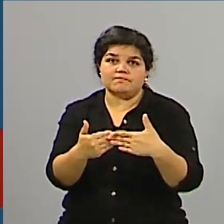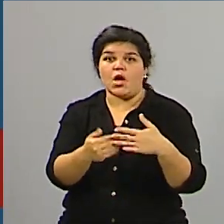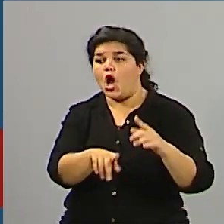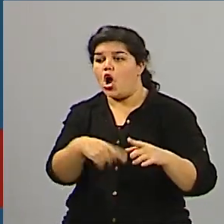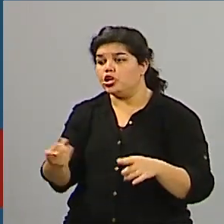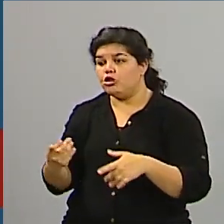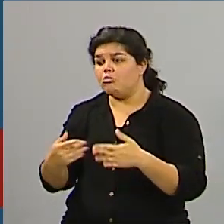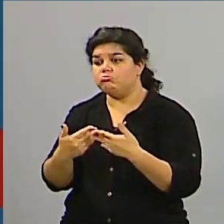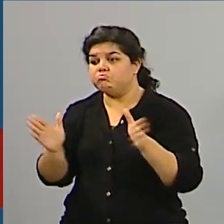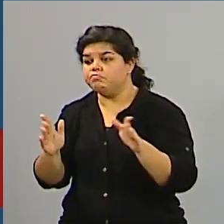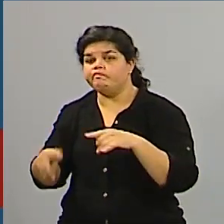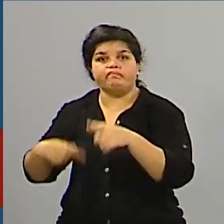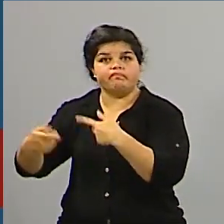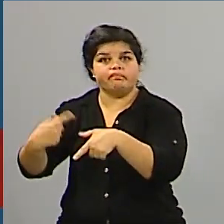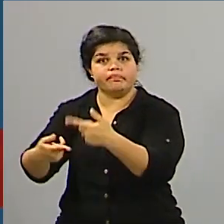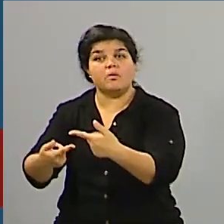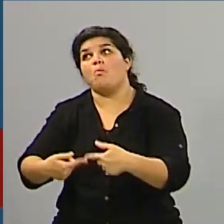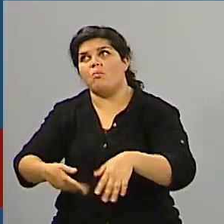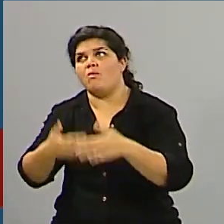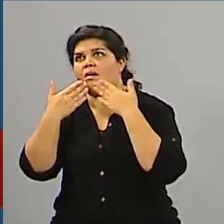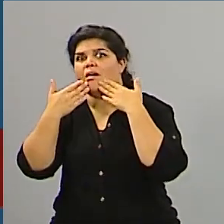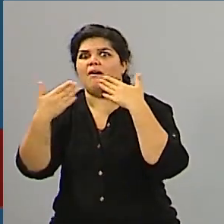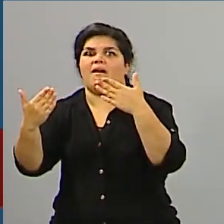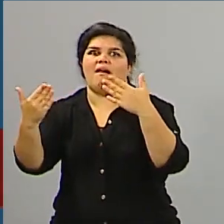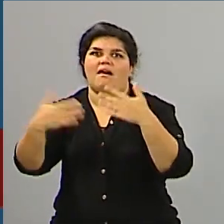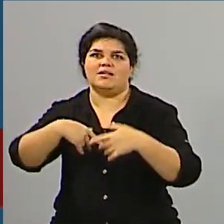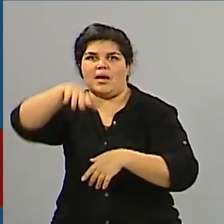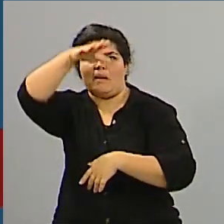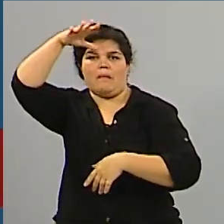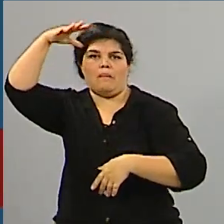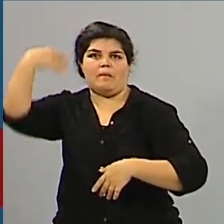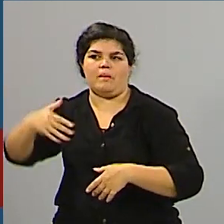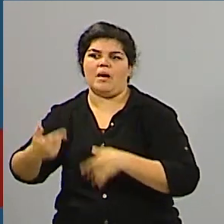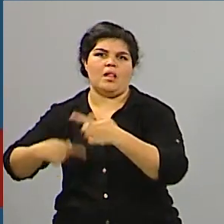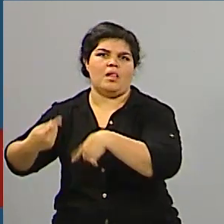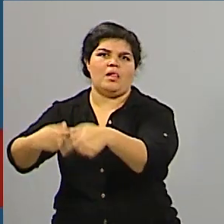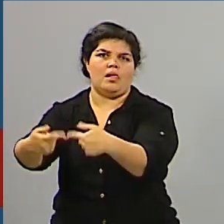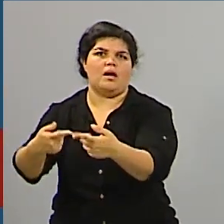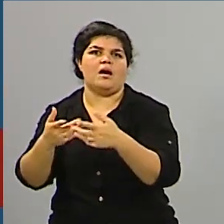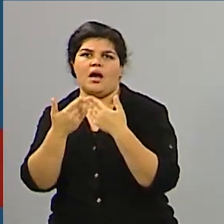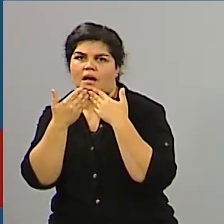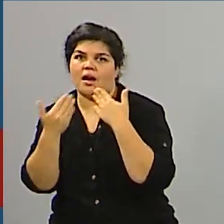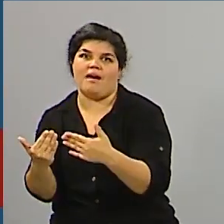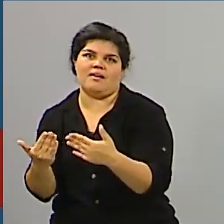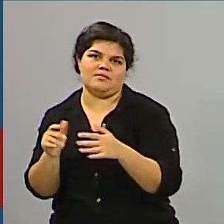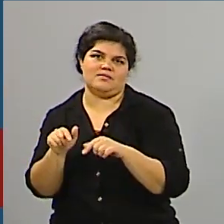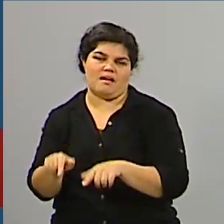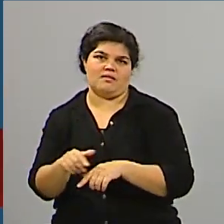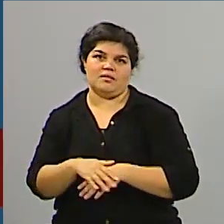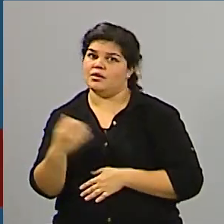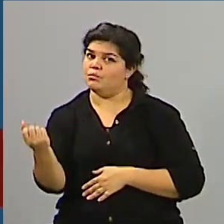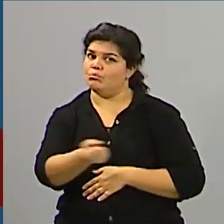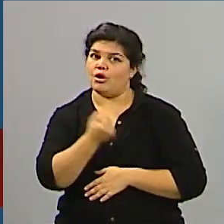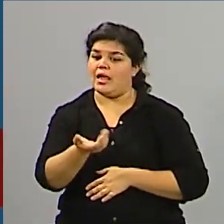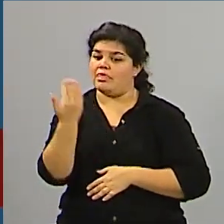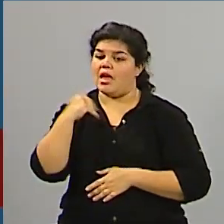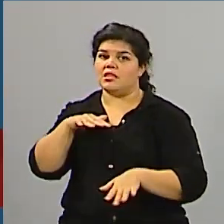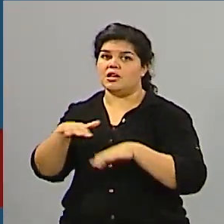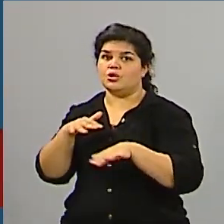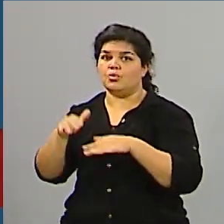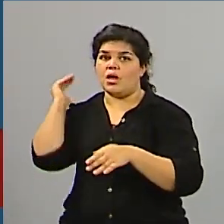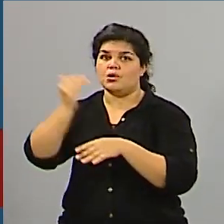vienen. Y muchos pasan, o sea, el otro día me comentaban que habían 2 o 3 autos de chilenos durmiendo en el auto enfrente